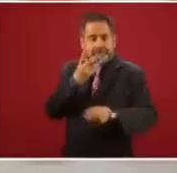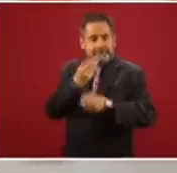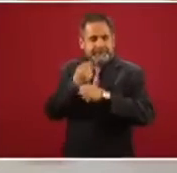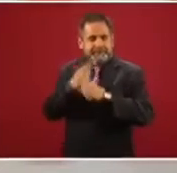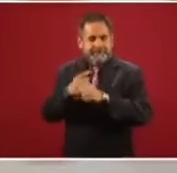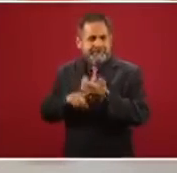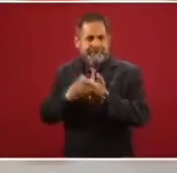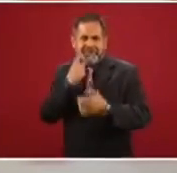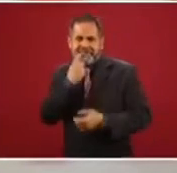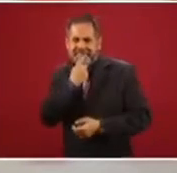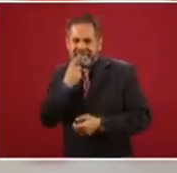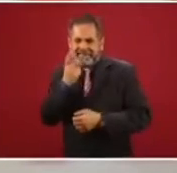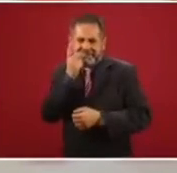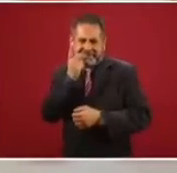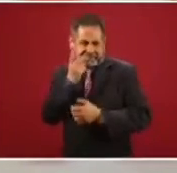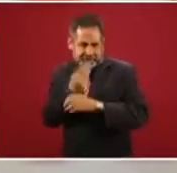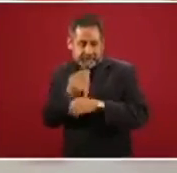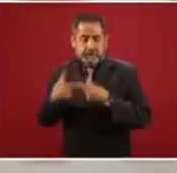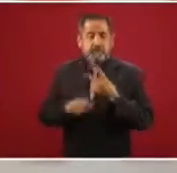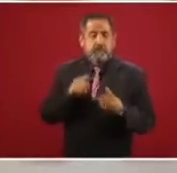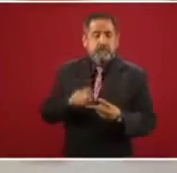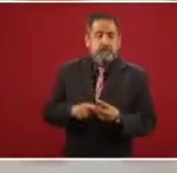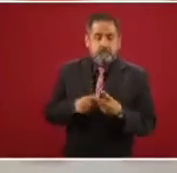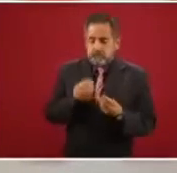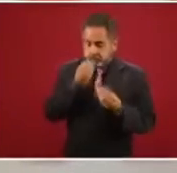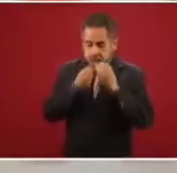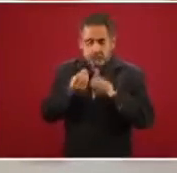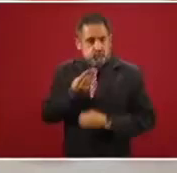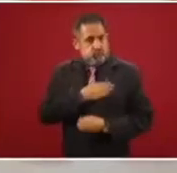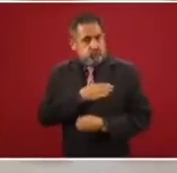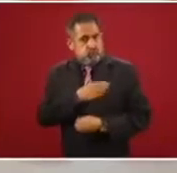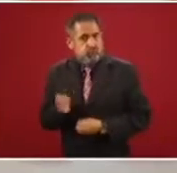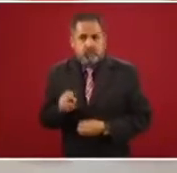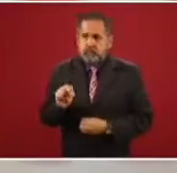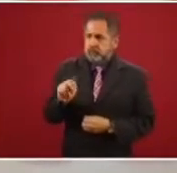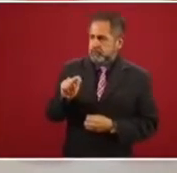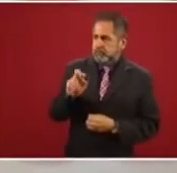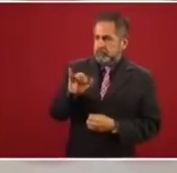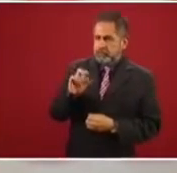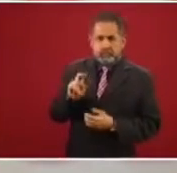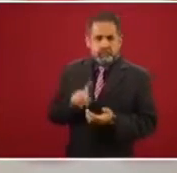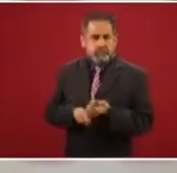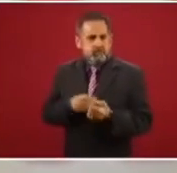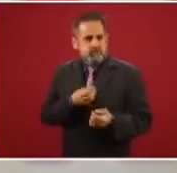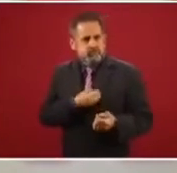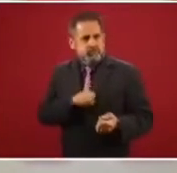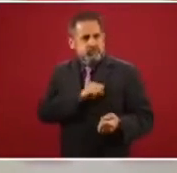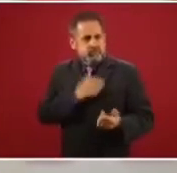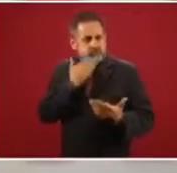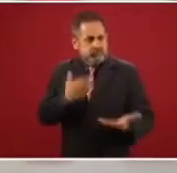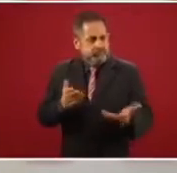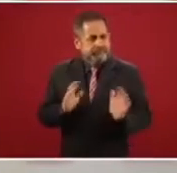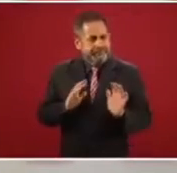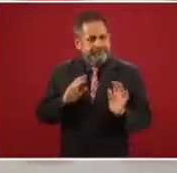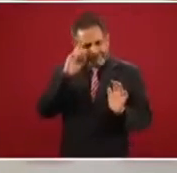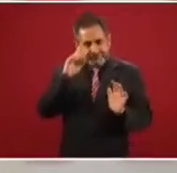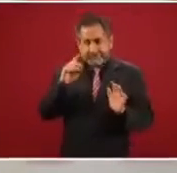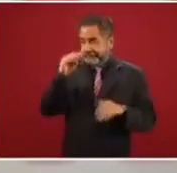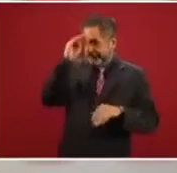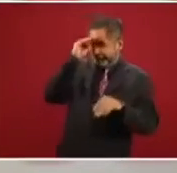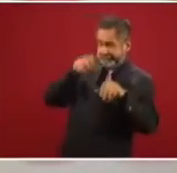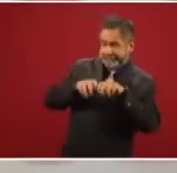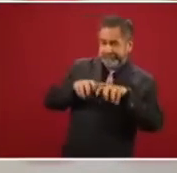dental nutrición que es muy importante en la lógica preventiva no pensar cómo le vamos a hacer para atender a todos los